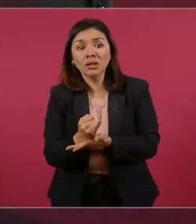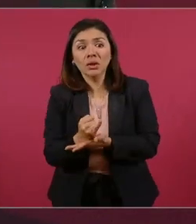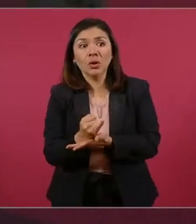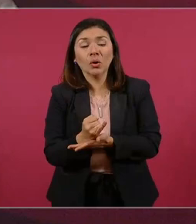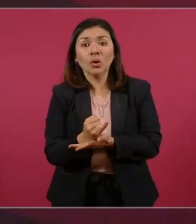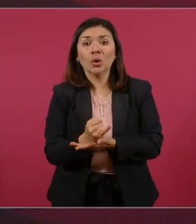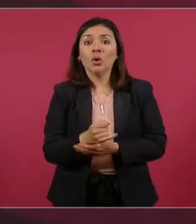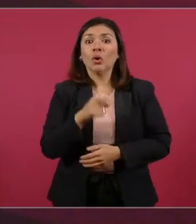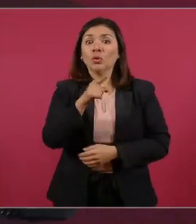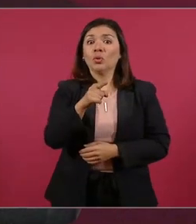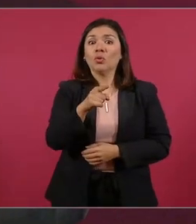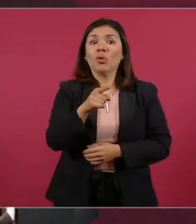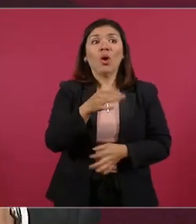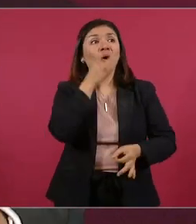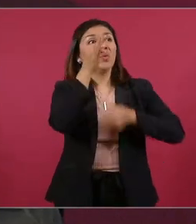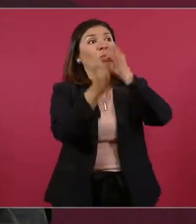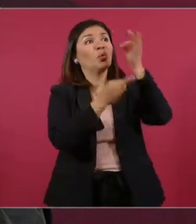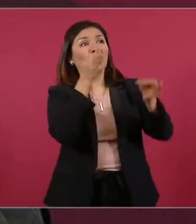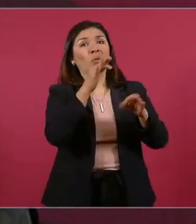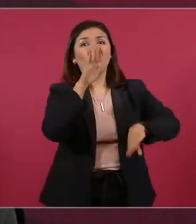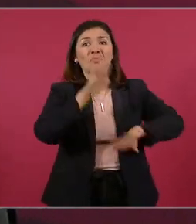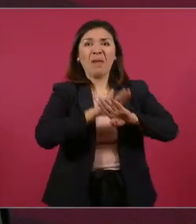con tus noticieros